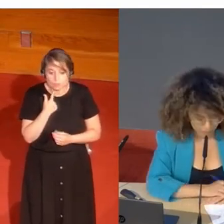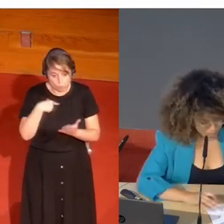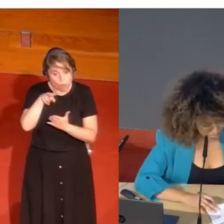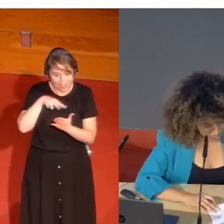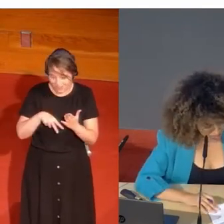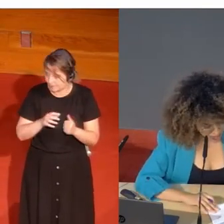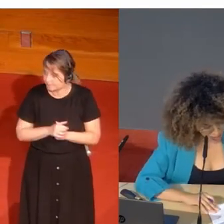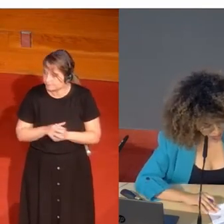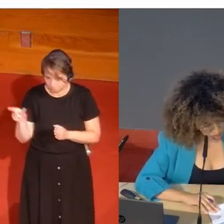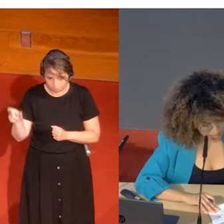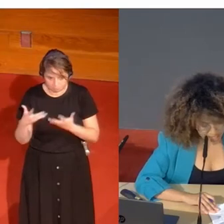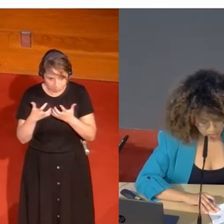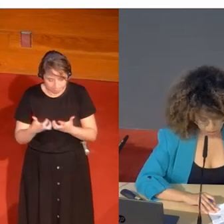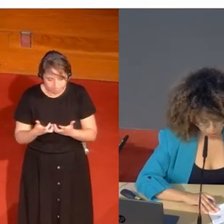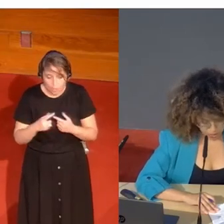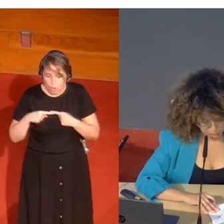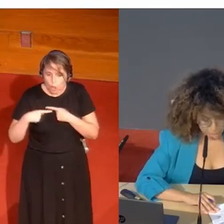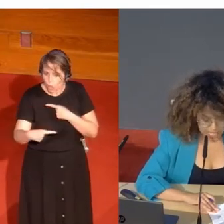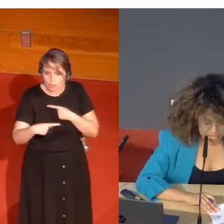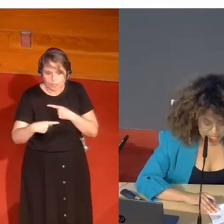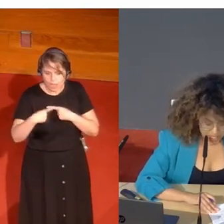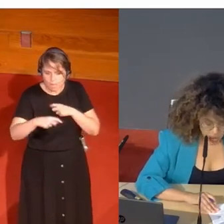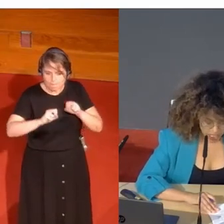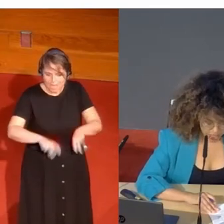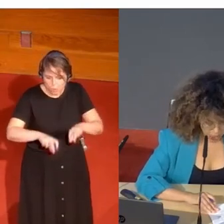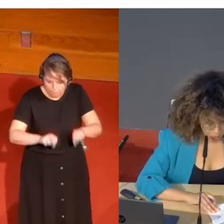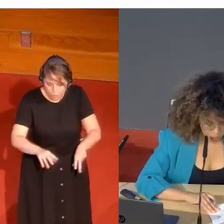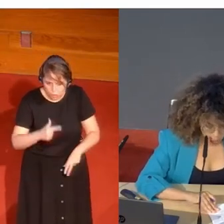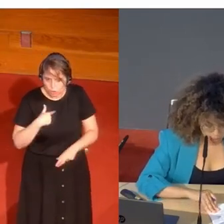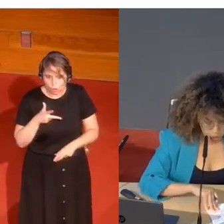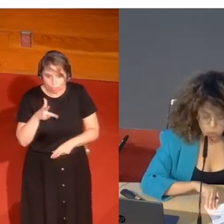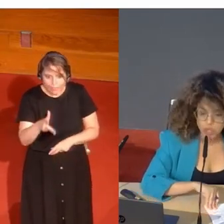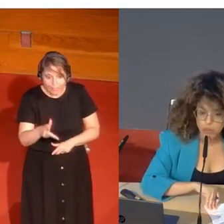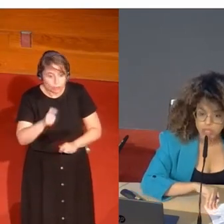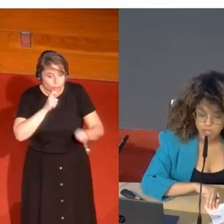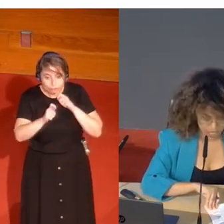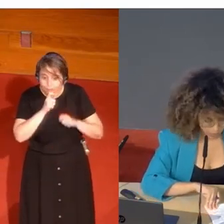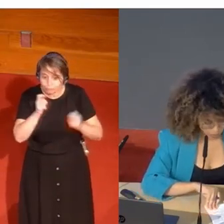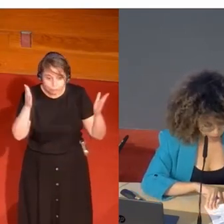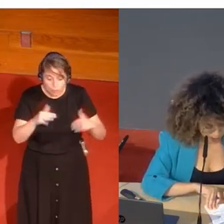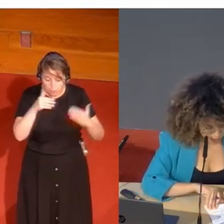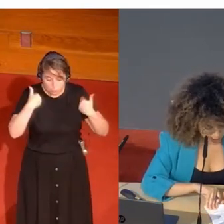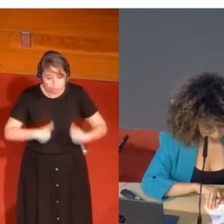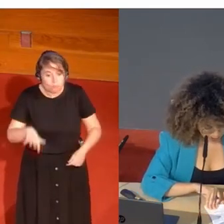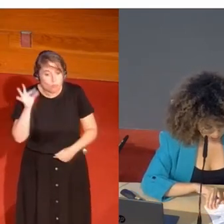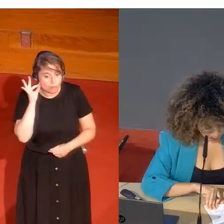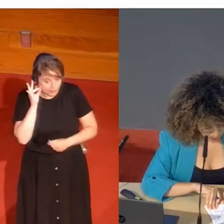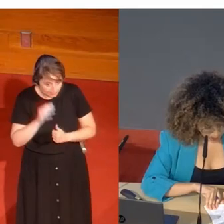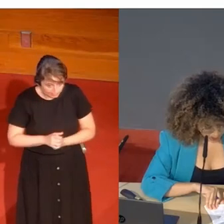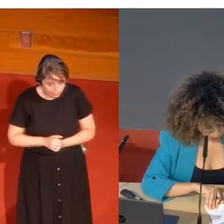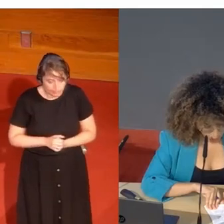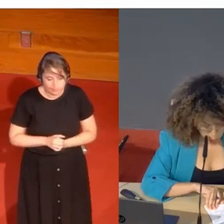voy a leer vale decía cada día es peor me niegan el derecho a realizar coberturas por el único de ser